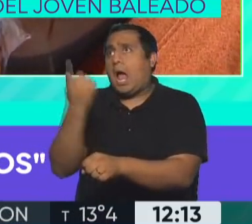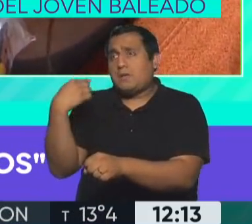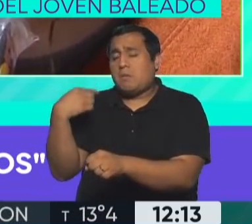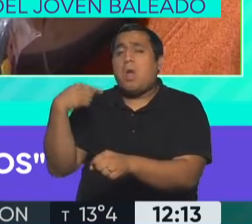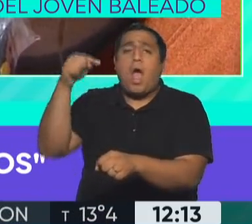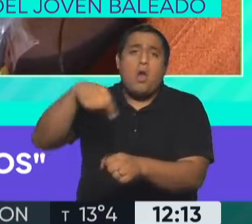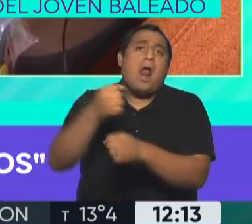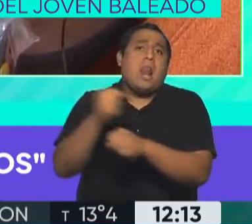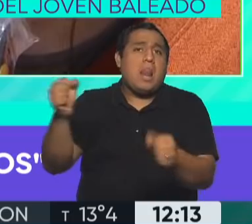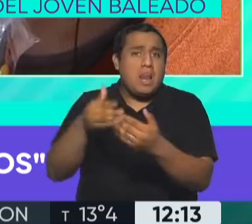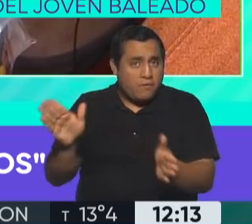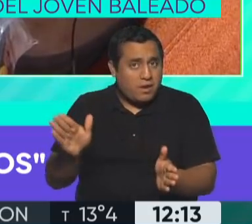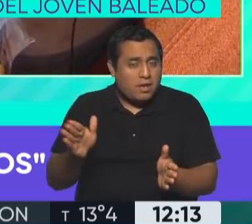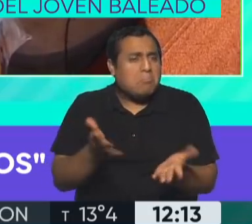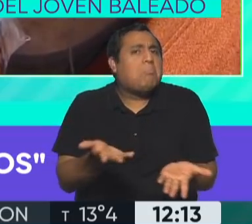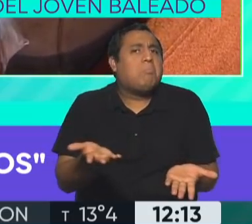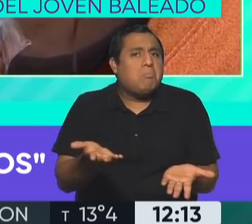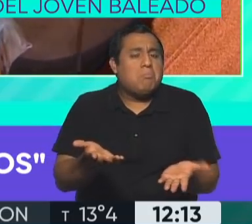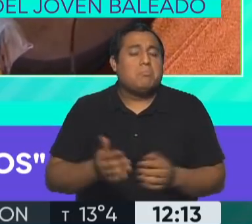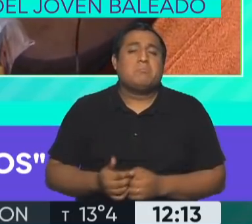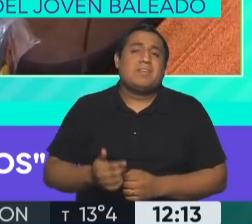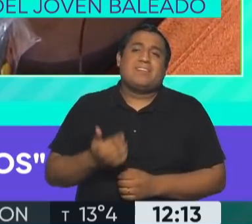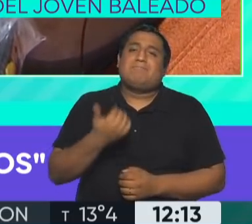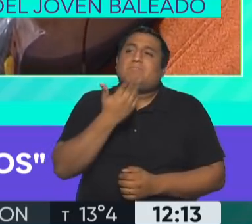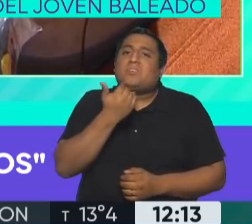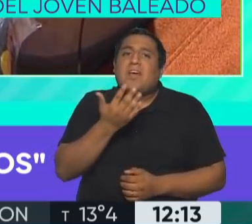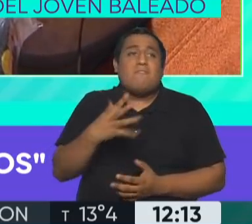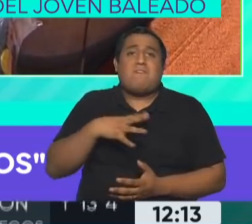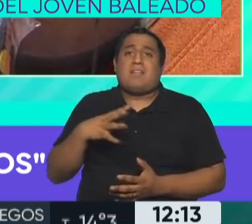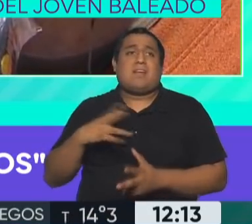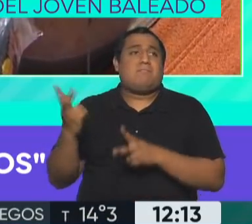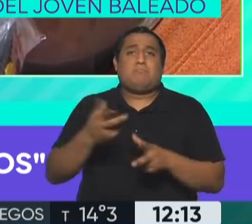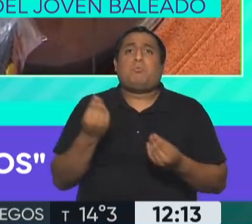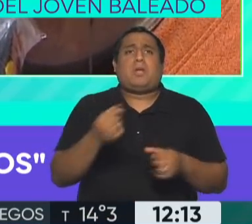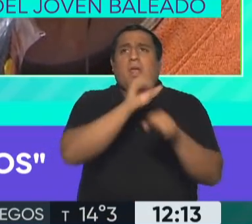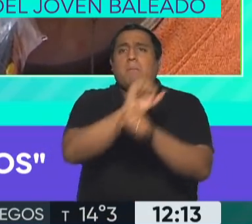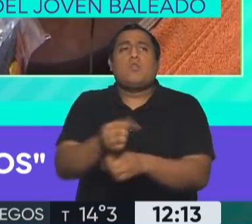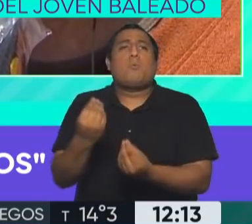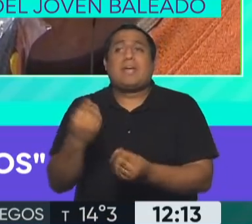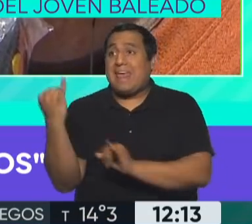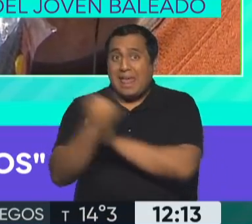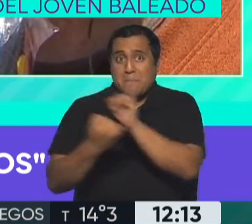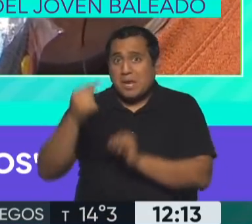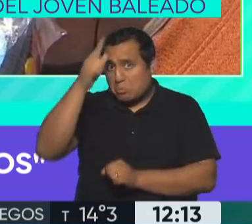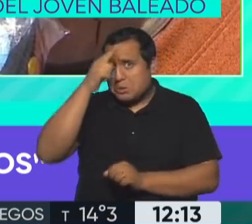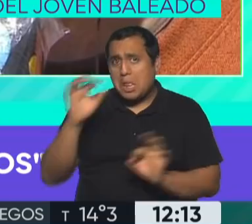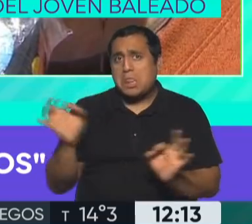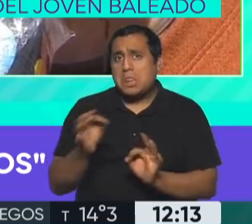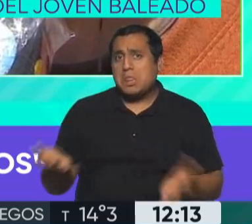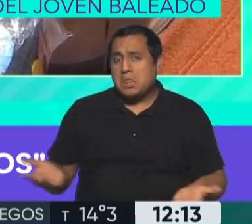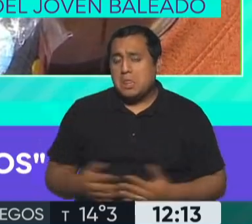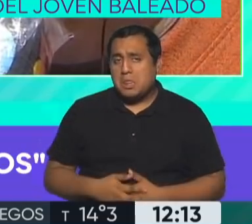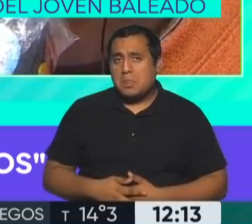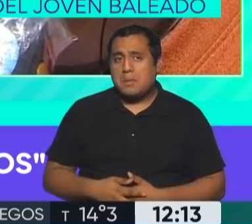usted. Bueno, aparentemente todavía no le supieron decir al padre por qué estuvieron demorados. Cintia, usted sabe